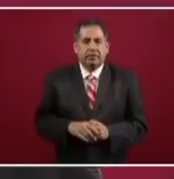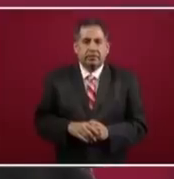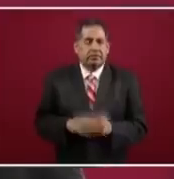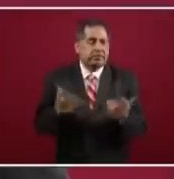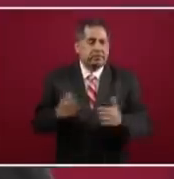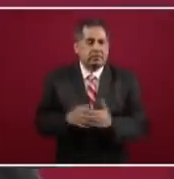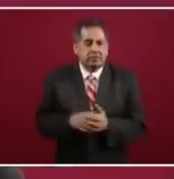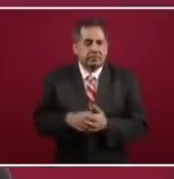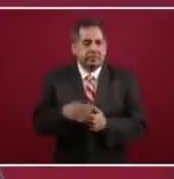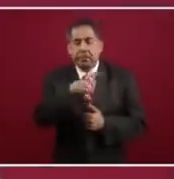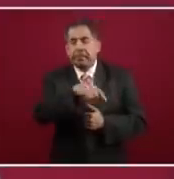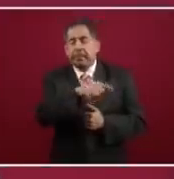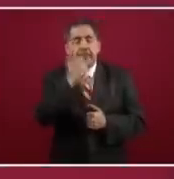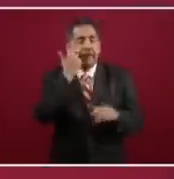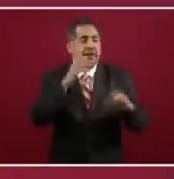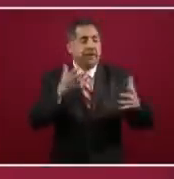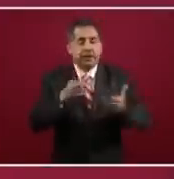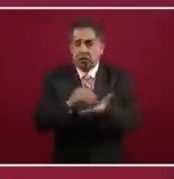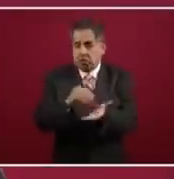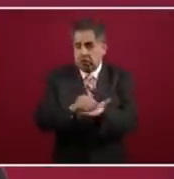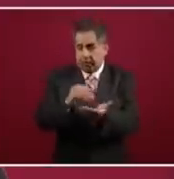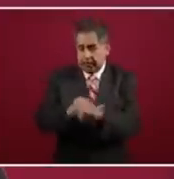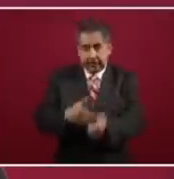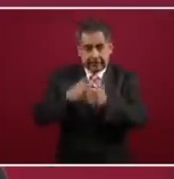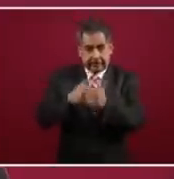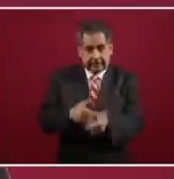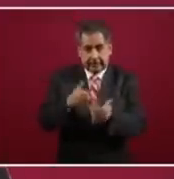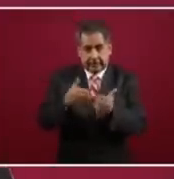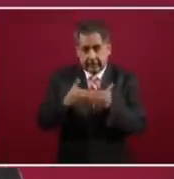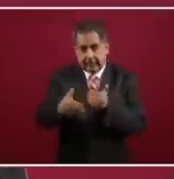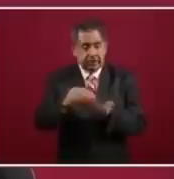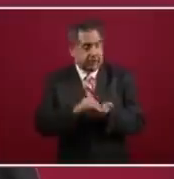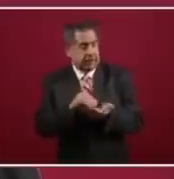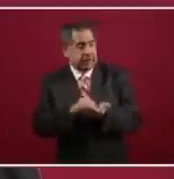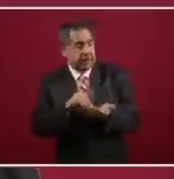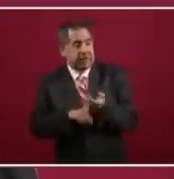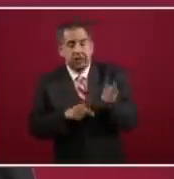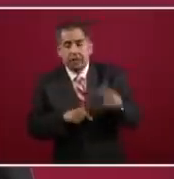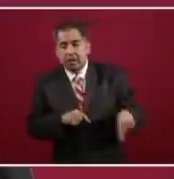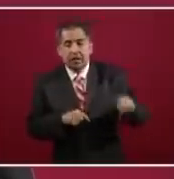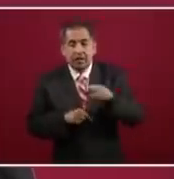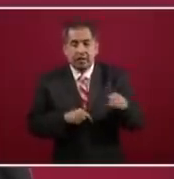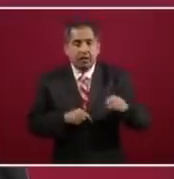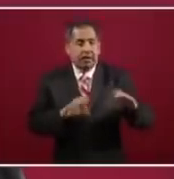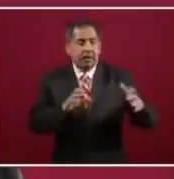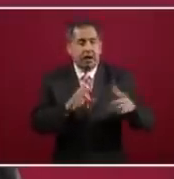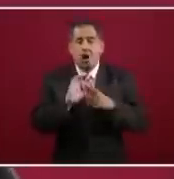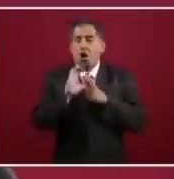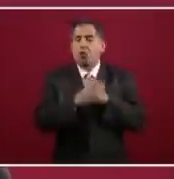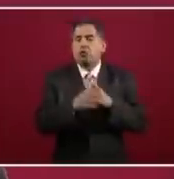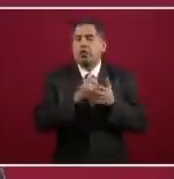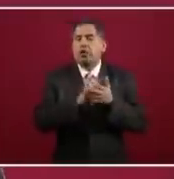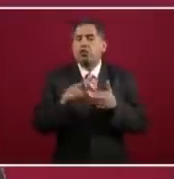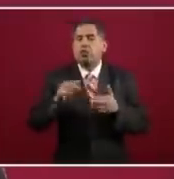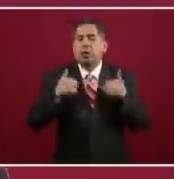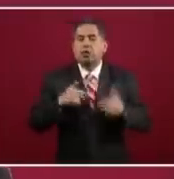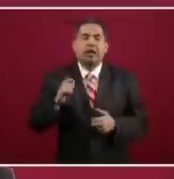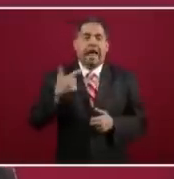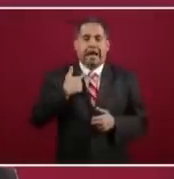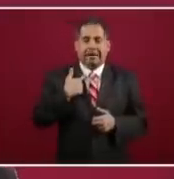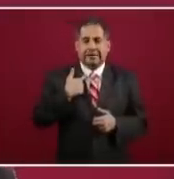los ellos quisieran que continuaran los que han estado en la comisión de derechos humanos